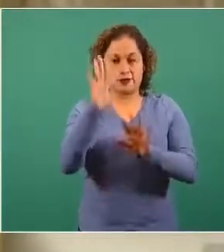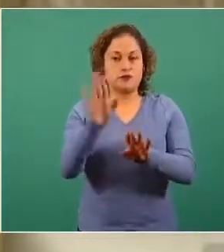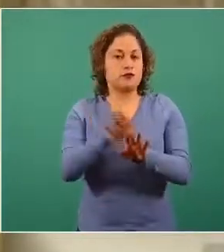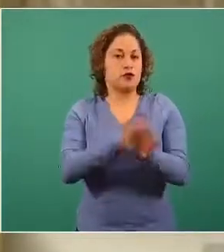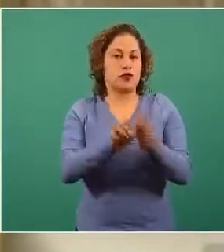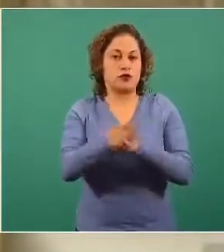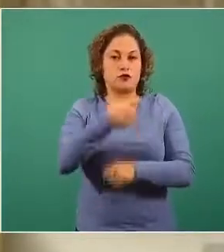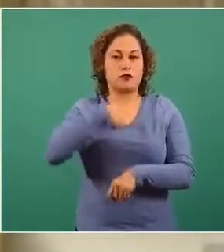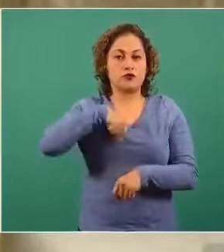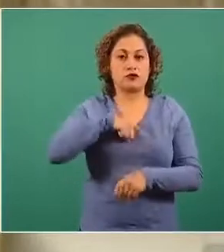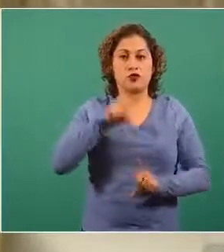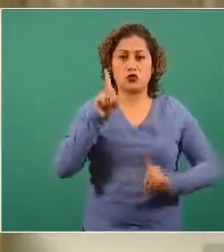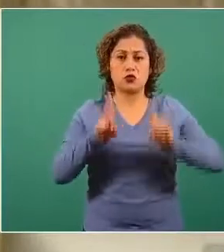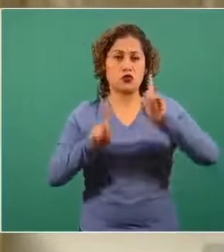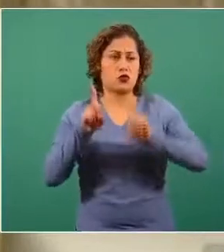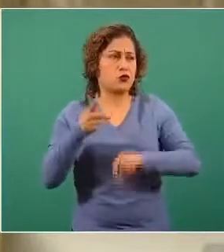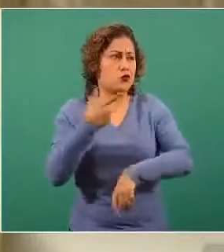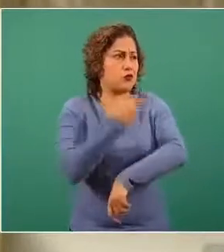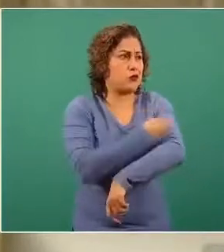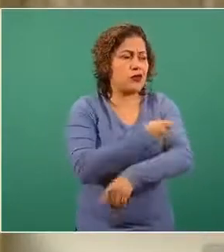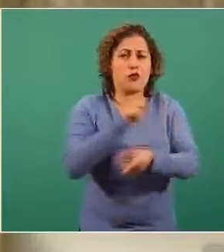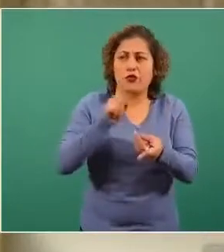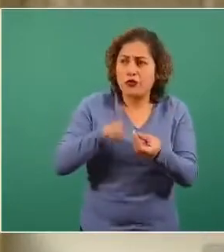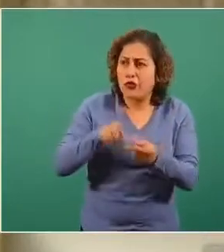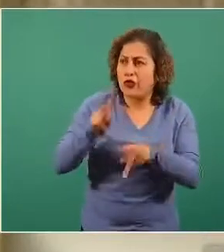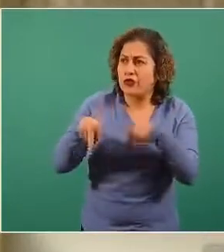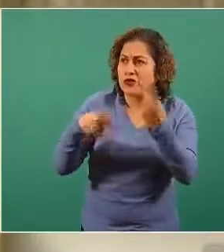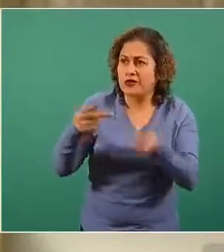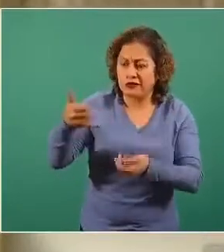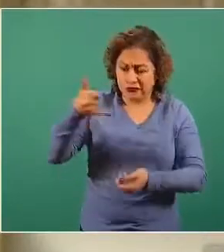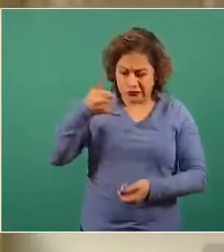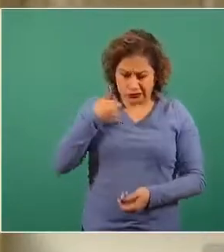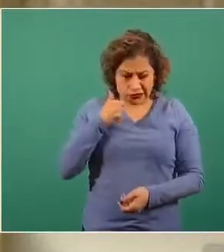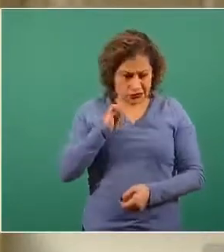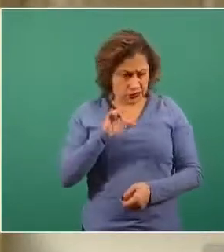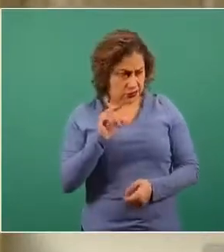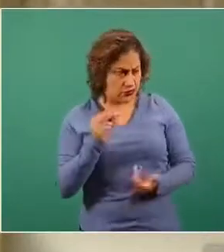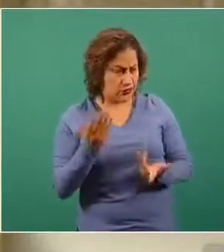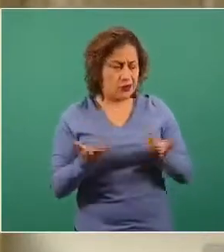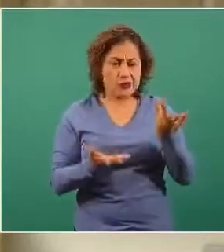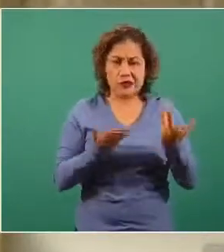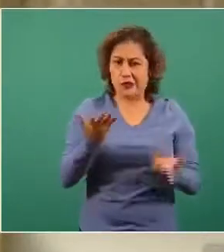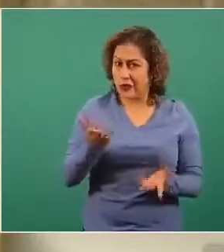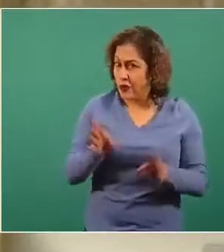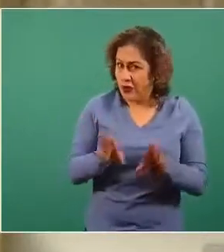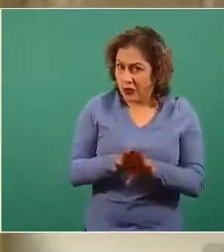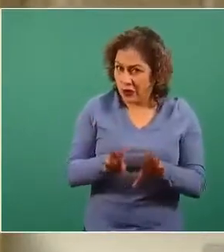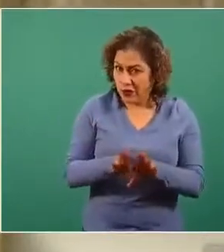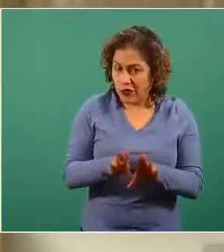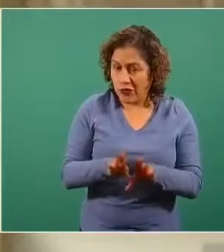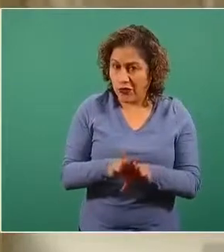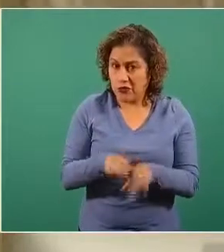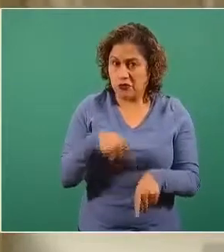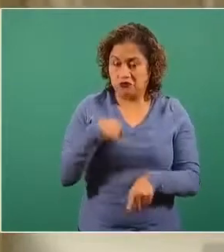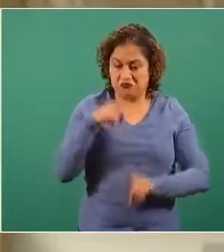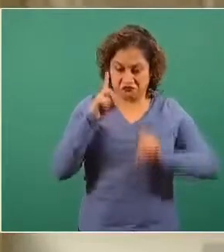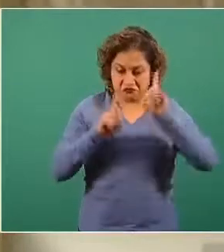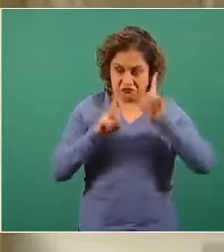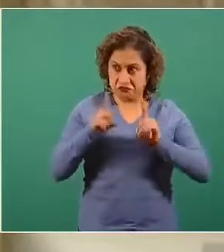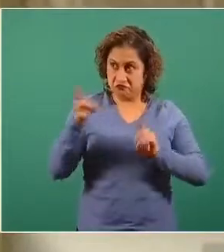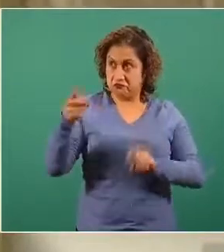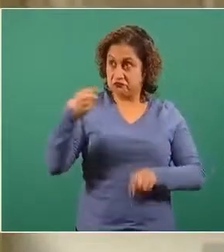tenemos información acerca de dónde, cómo, si nos llamaron o si ya me toca la vacuna y a lo mejor no me